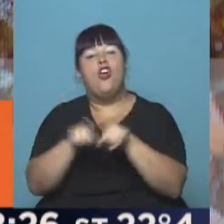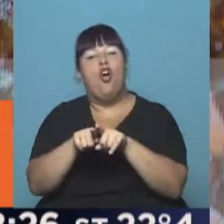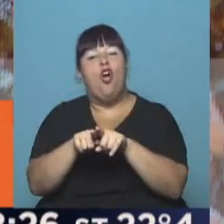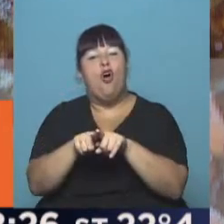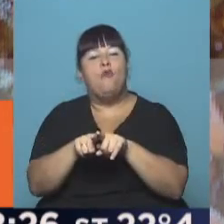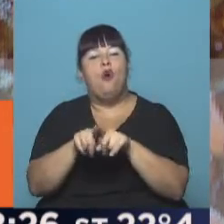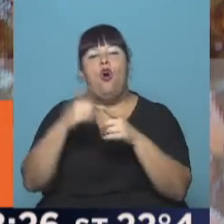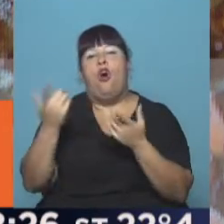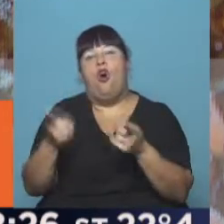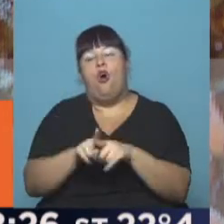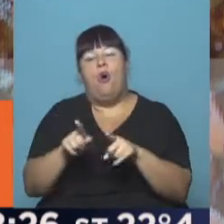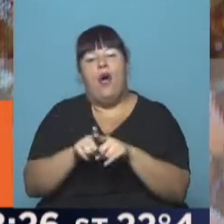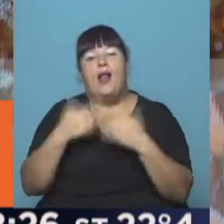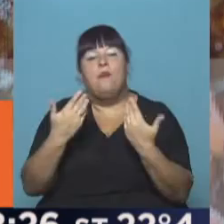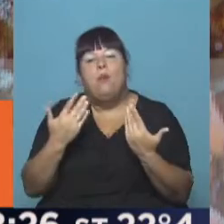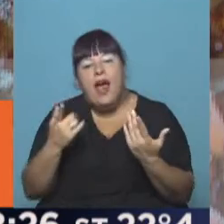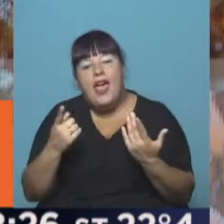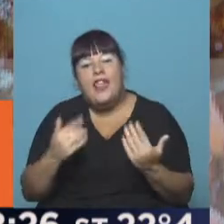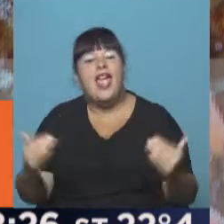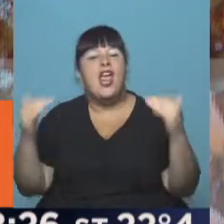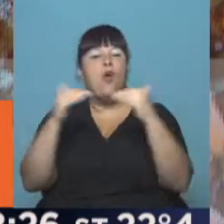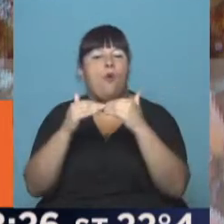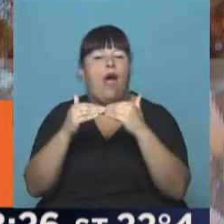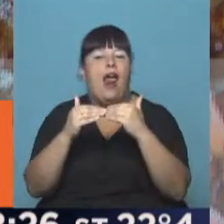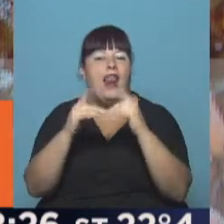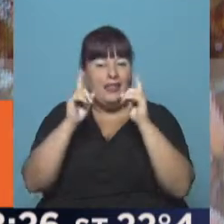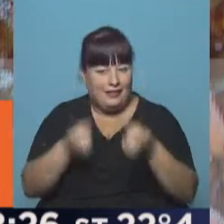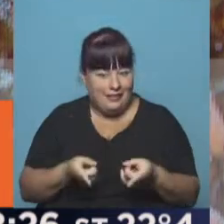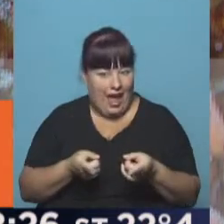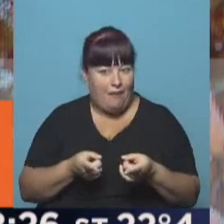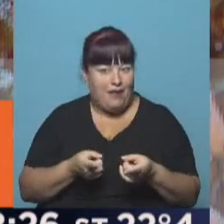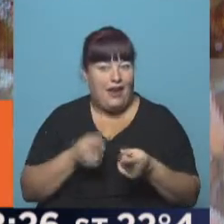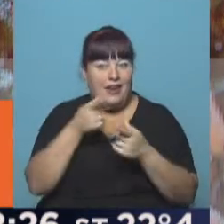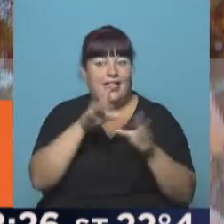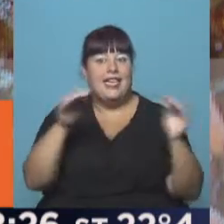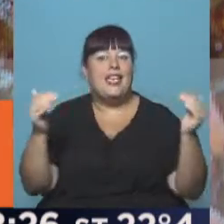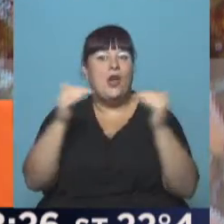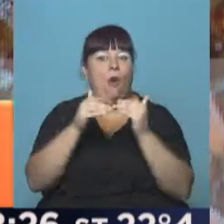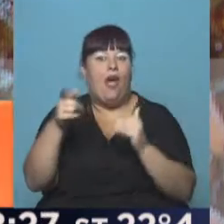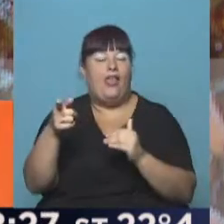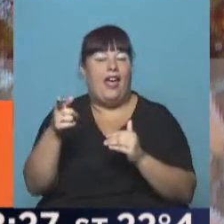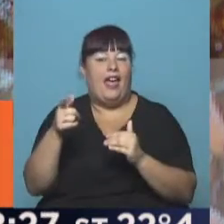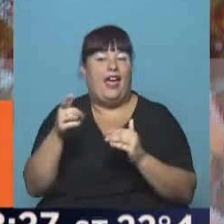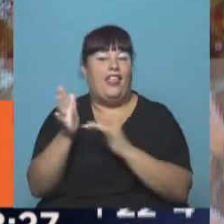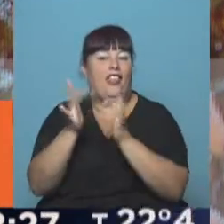una conducta o una posibilidad de también consagrar esa igualdad